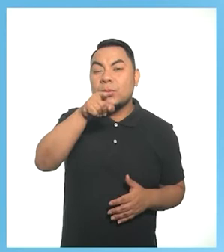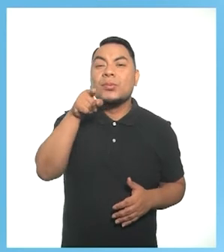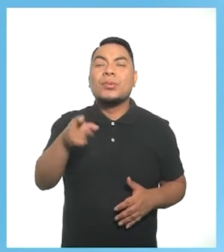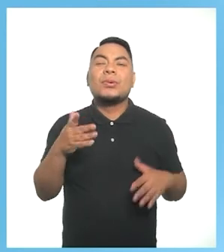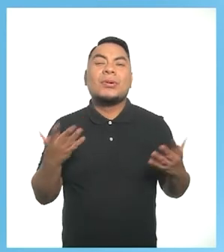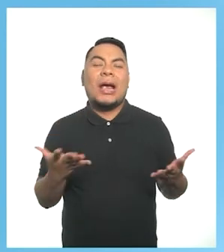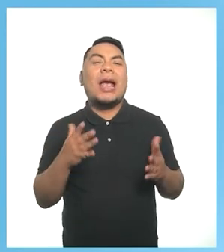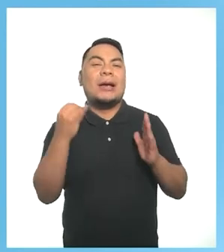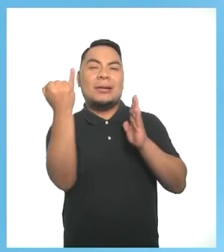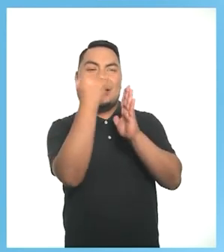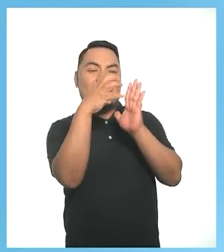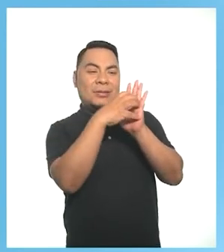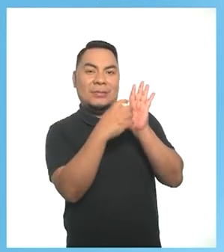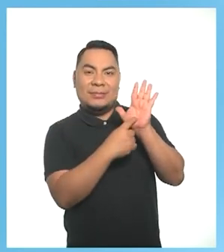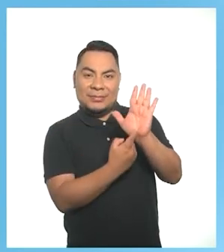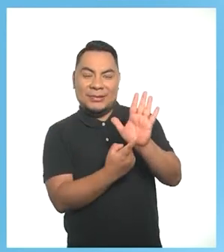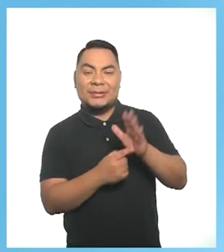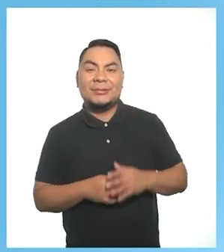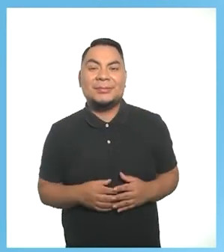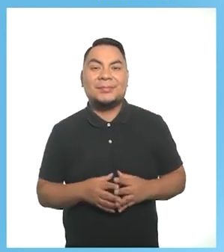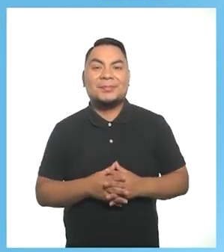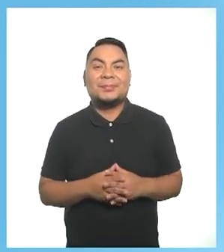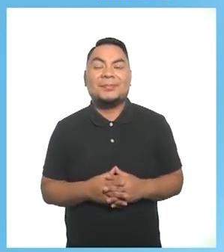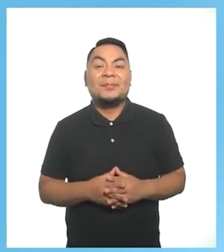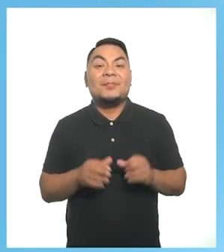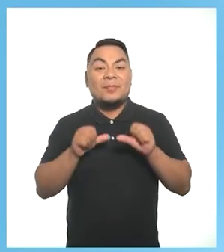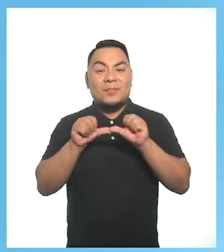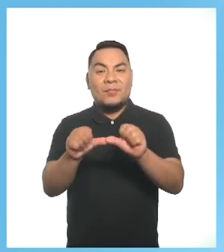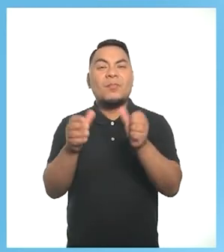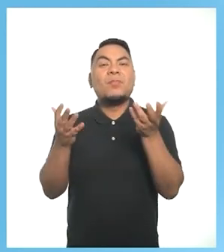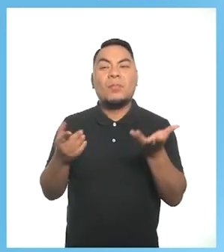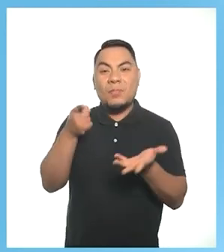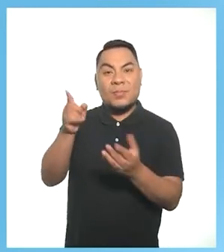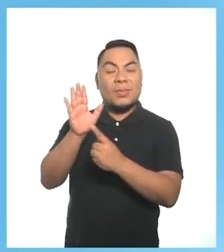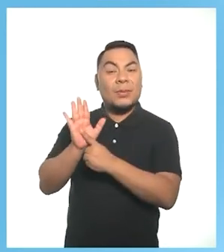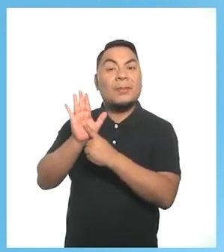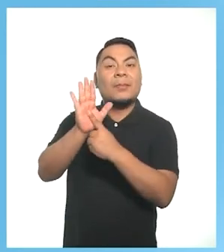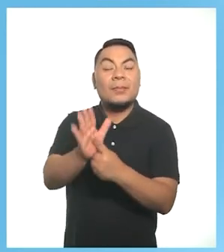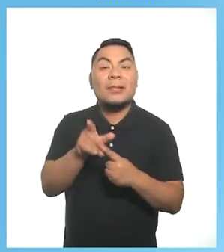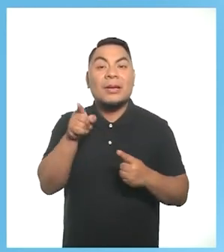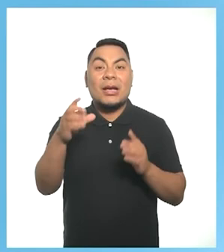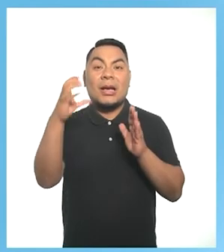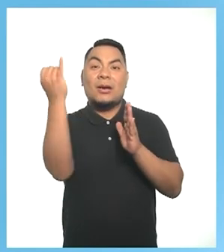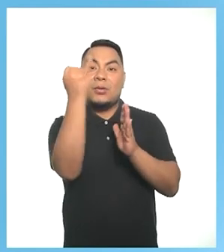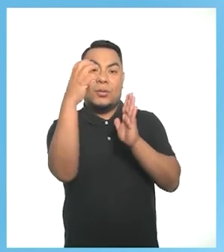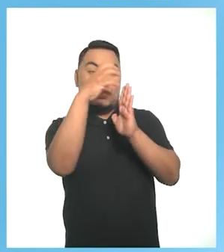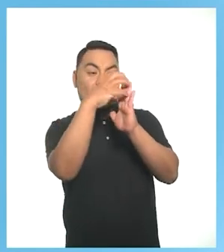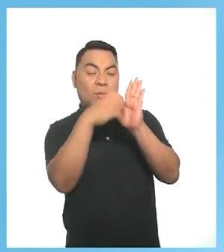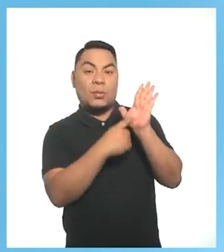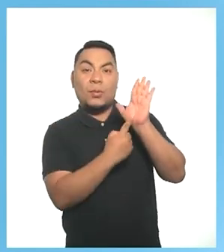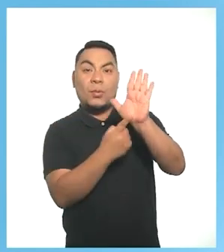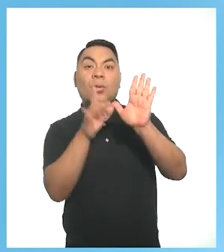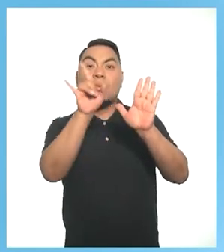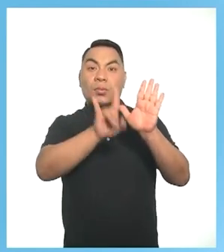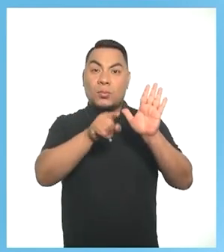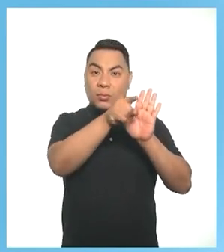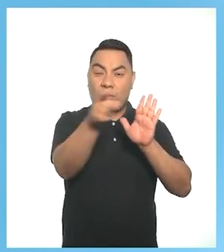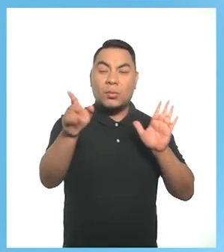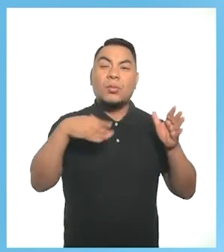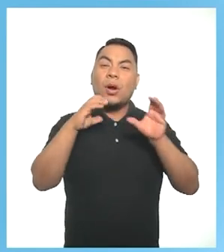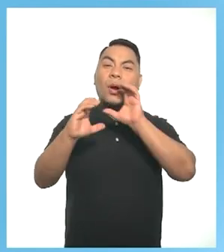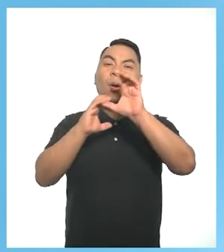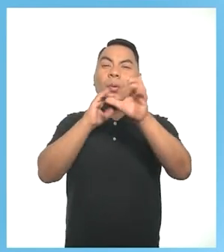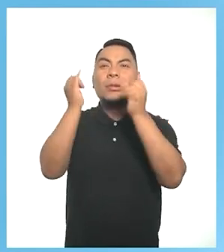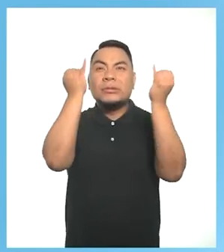usar los pictogramas. A continuación, les presentaré los pictogramas que pueden usar